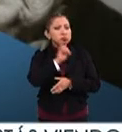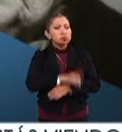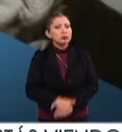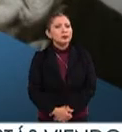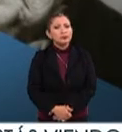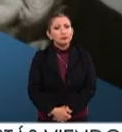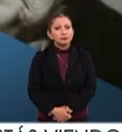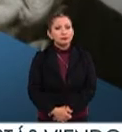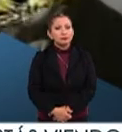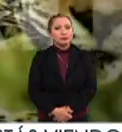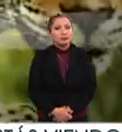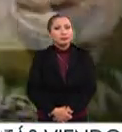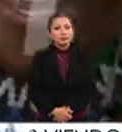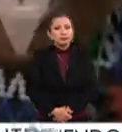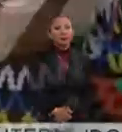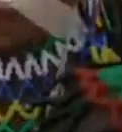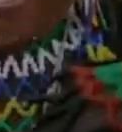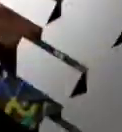las mujeres.